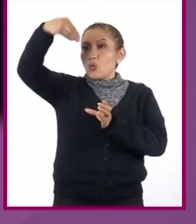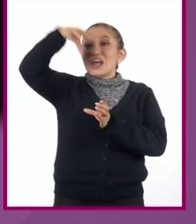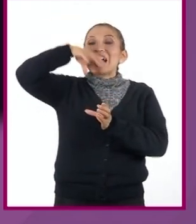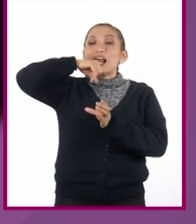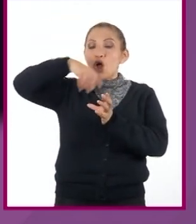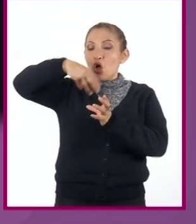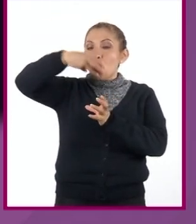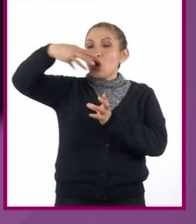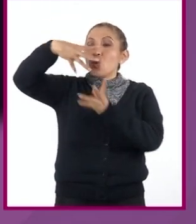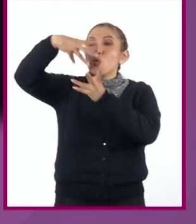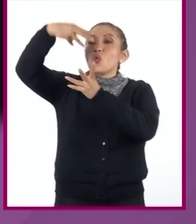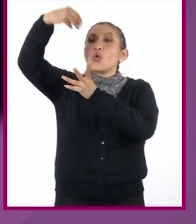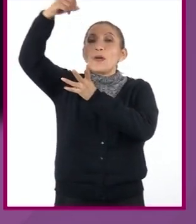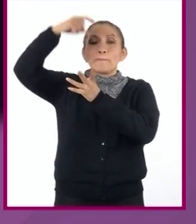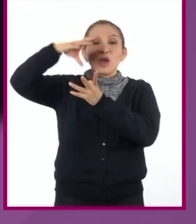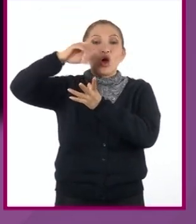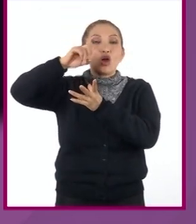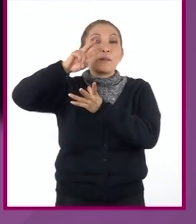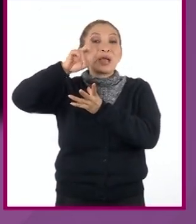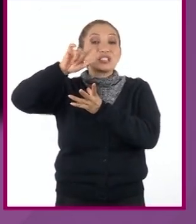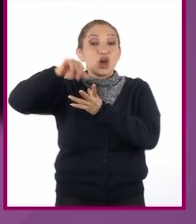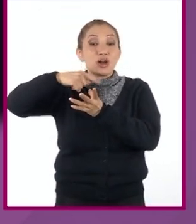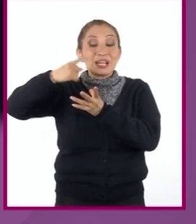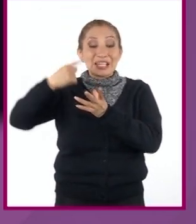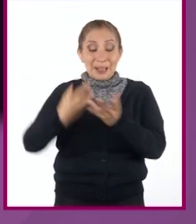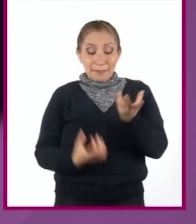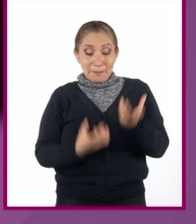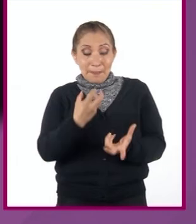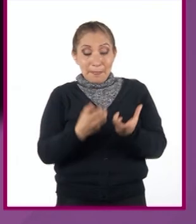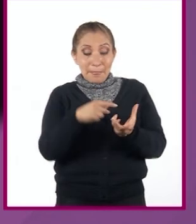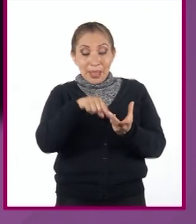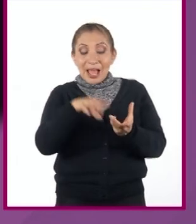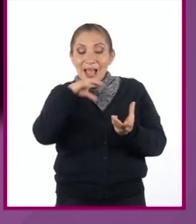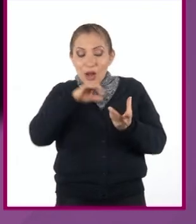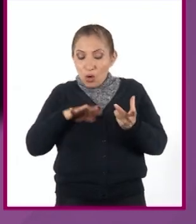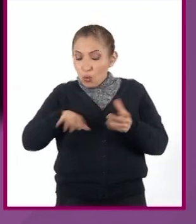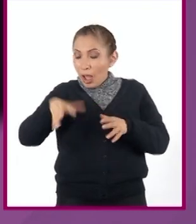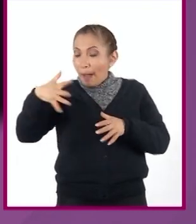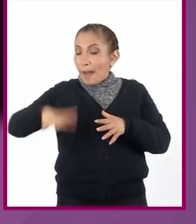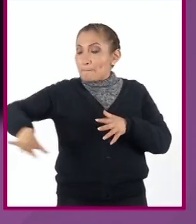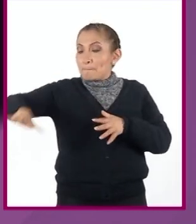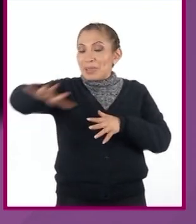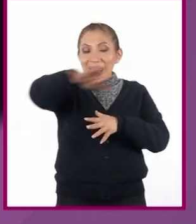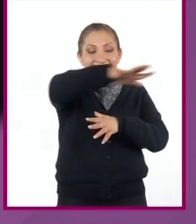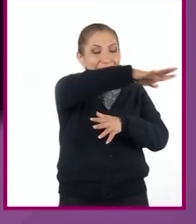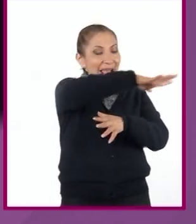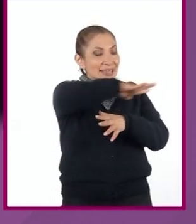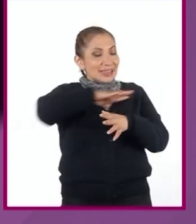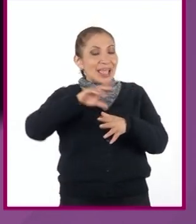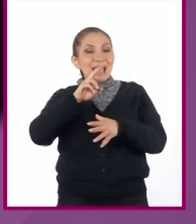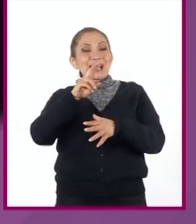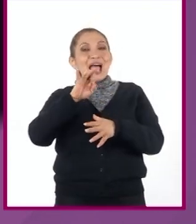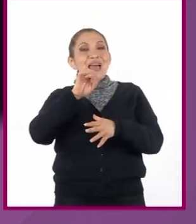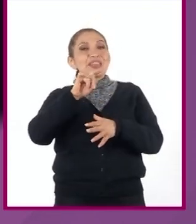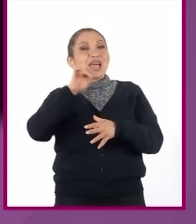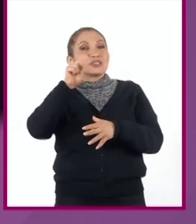este vapor también por convección. Y la flama de la estufa transfiere calor hacia el medio que la rodea por radiación.